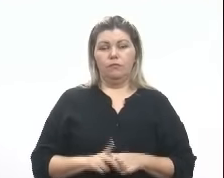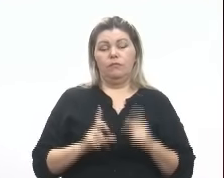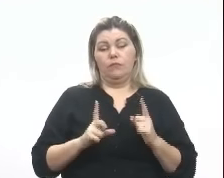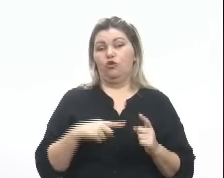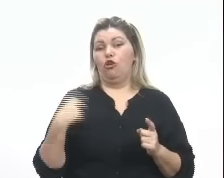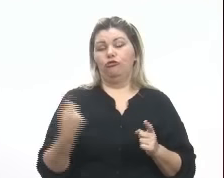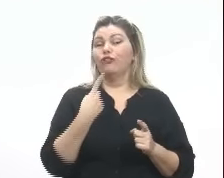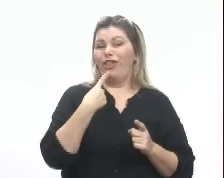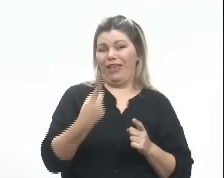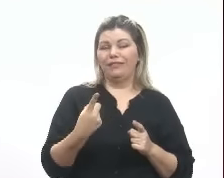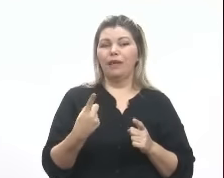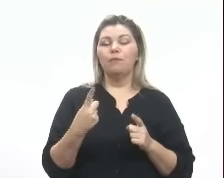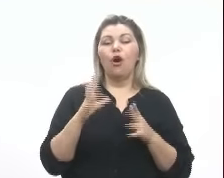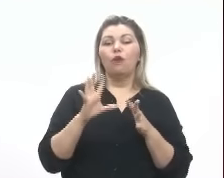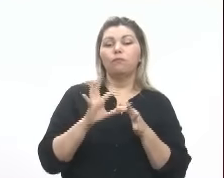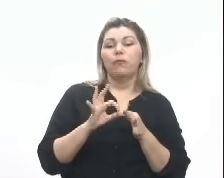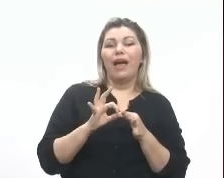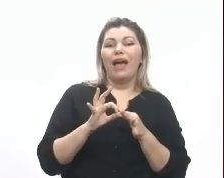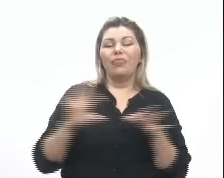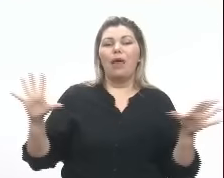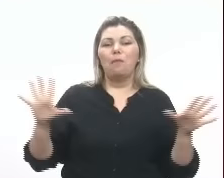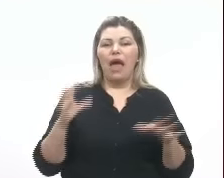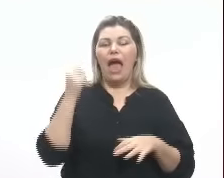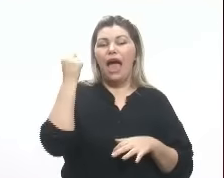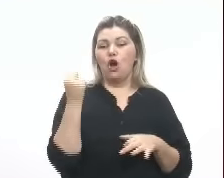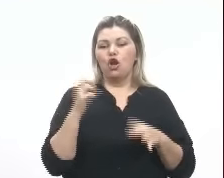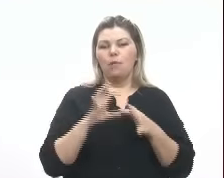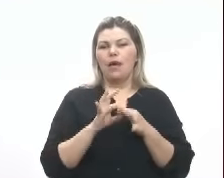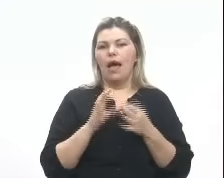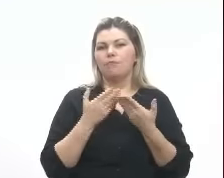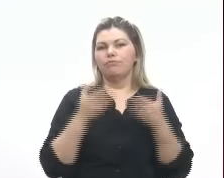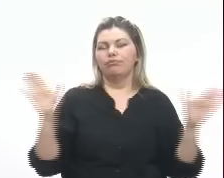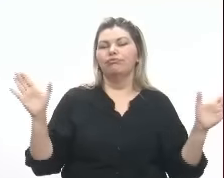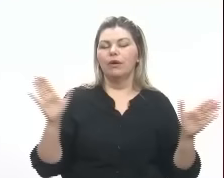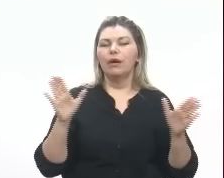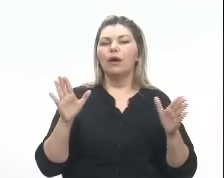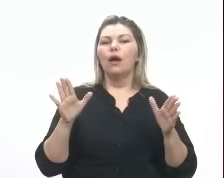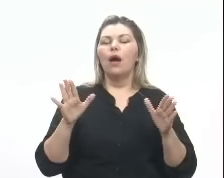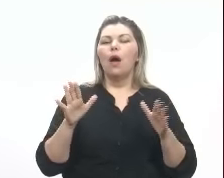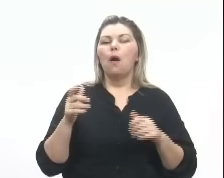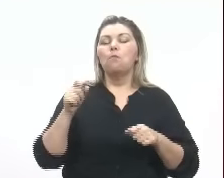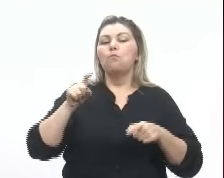independencia económica, soberanía política, justicia social,